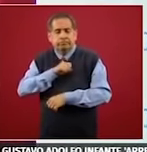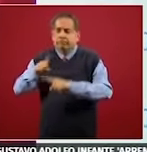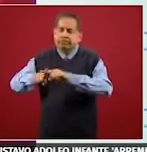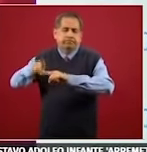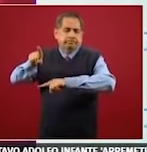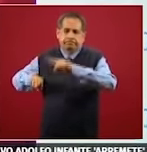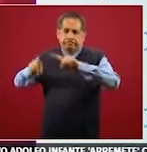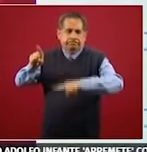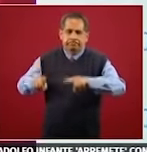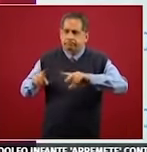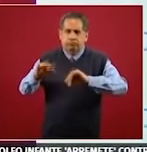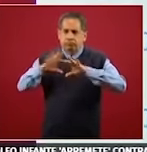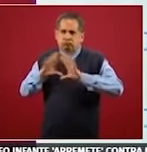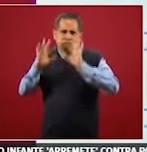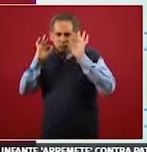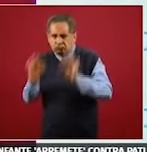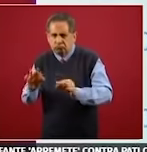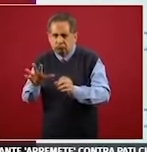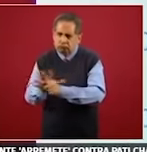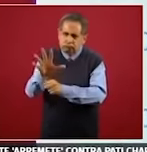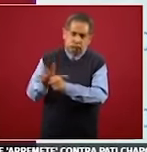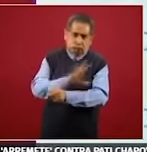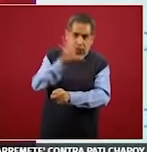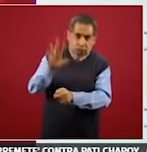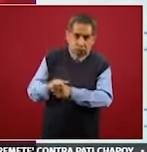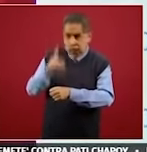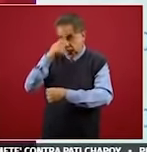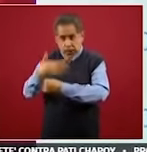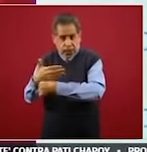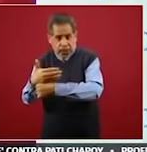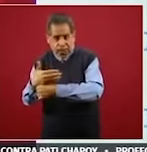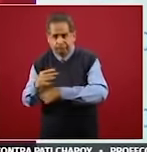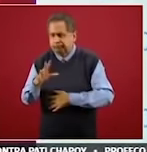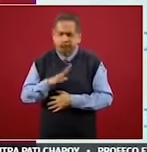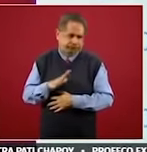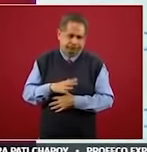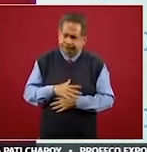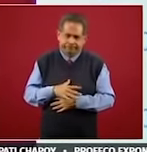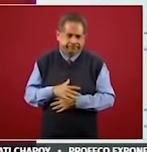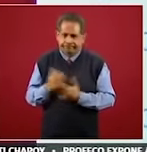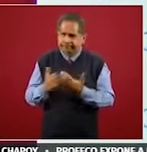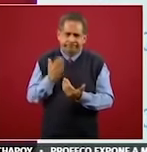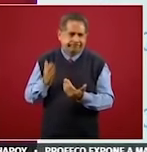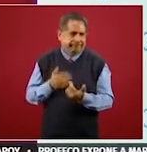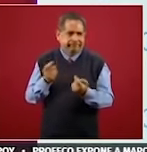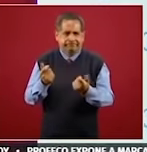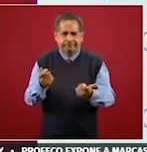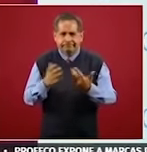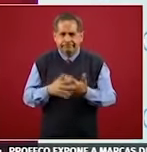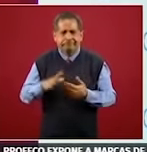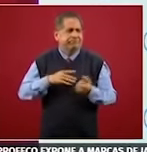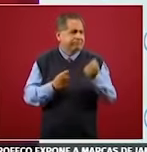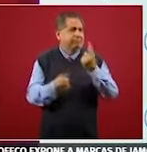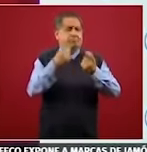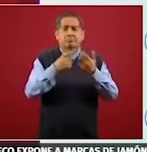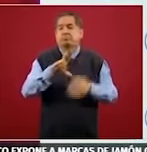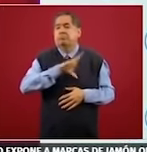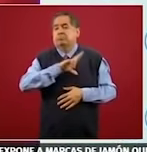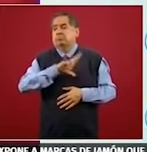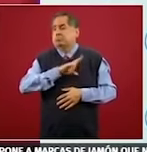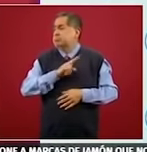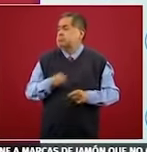distintas capacidades de atención en traslados, en ambulancias. Han proliferado, desde luego, distintas compañías privadas